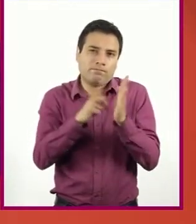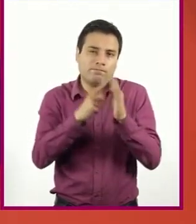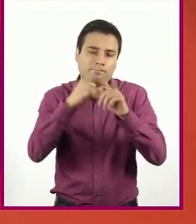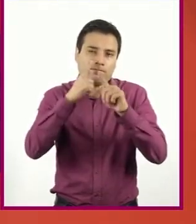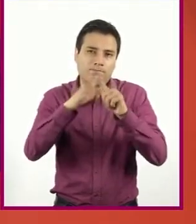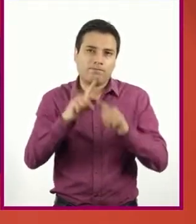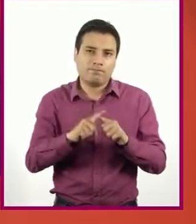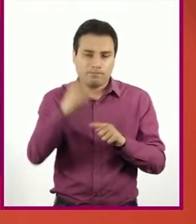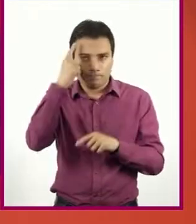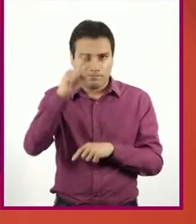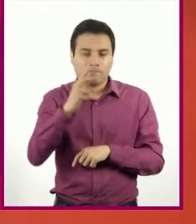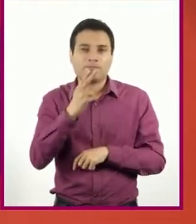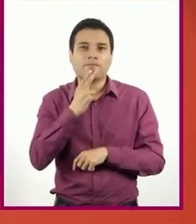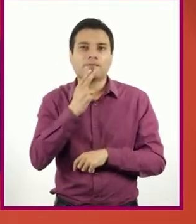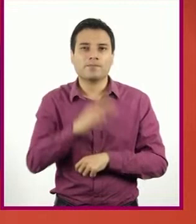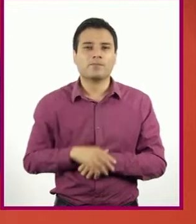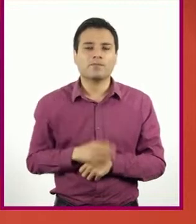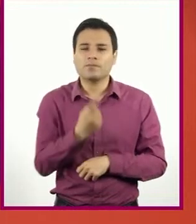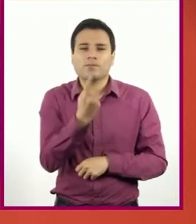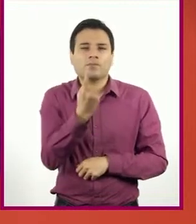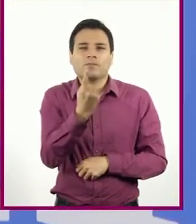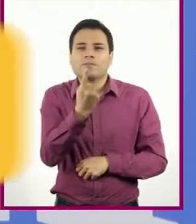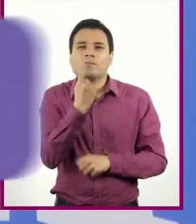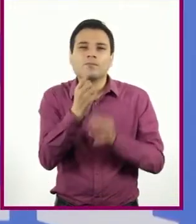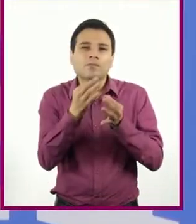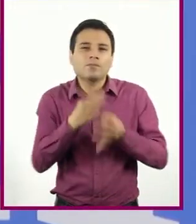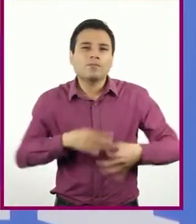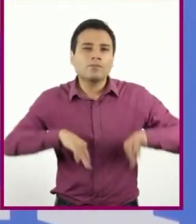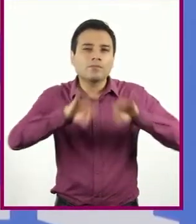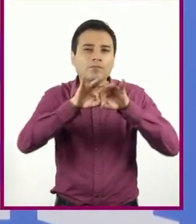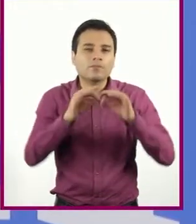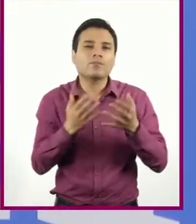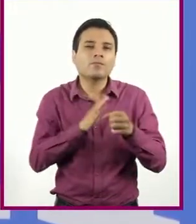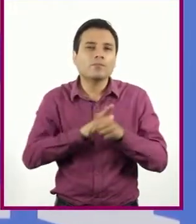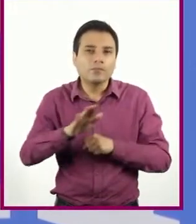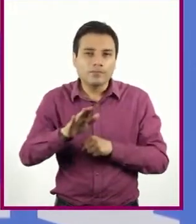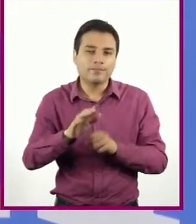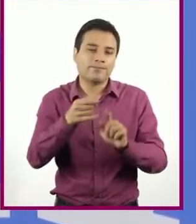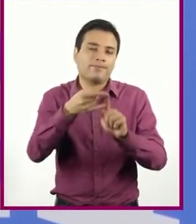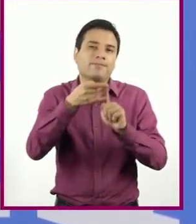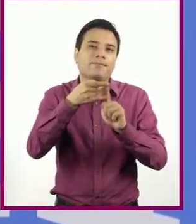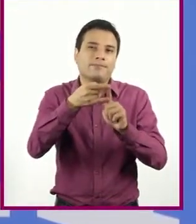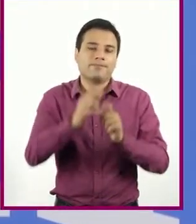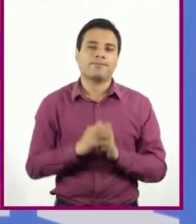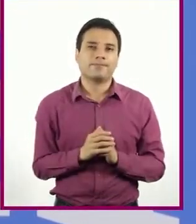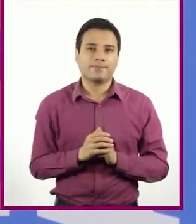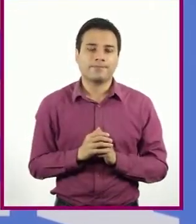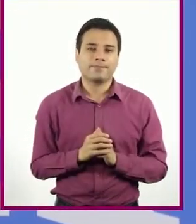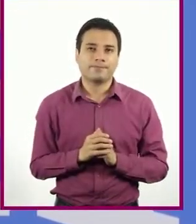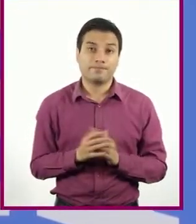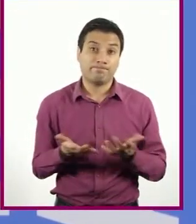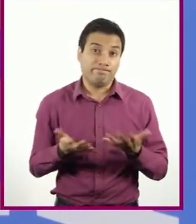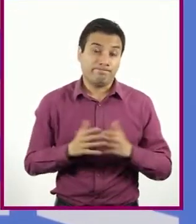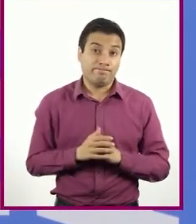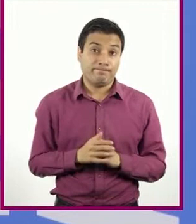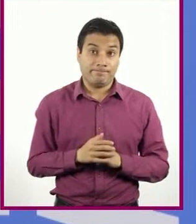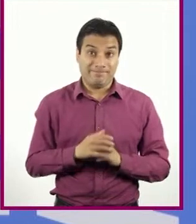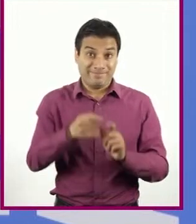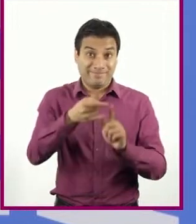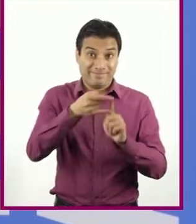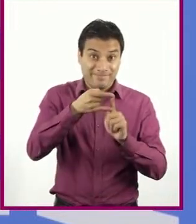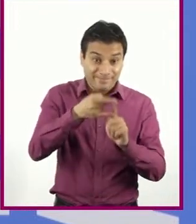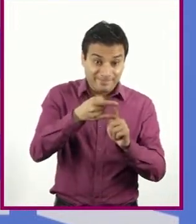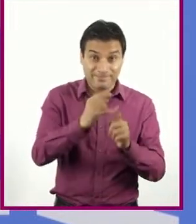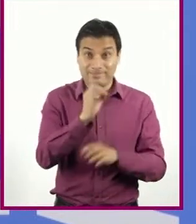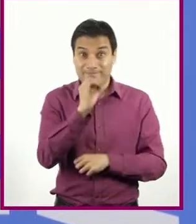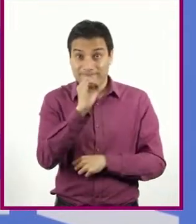línea. La más utilizada es la línea recta. Podríamos decir que no se eliminan las viñetas ni existe un tipo